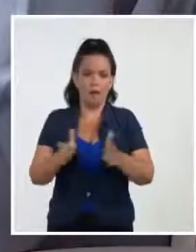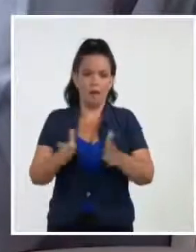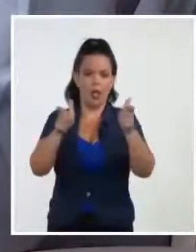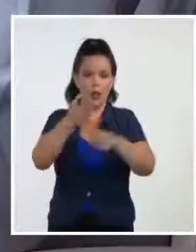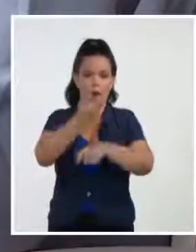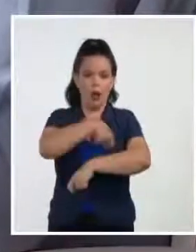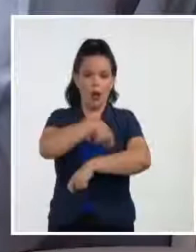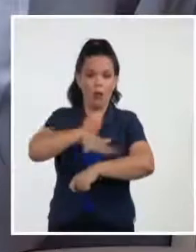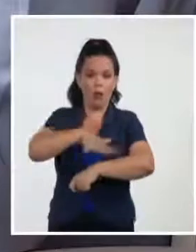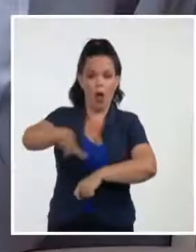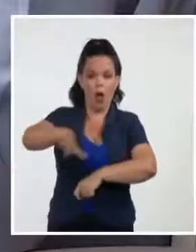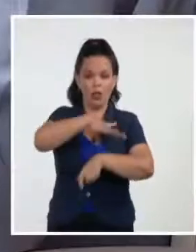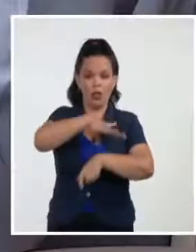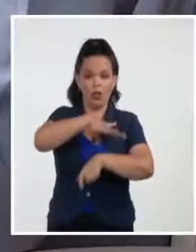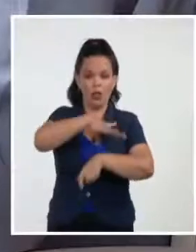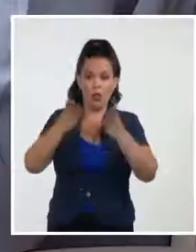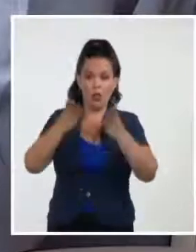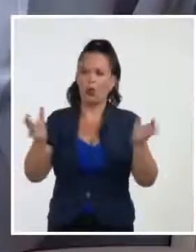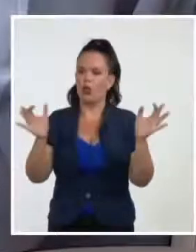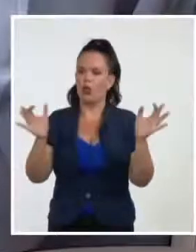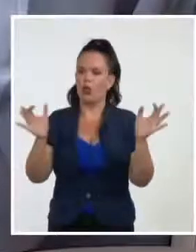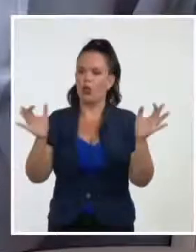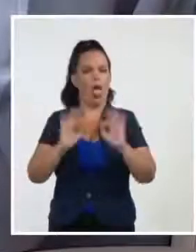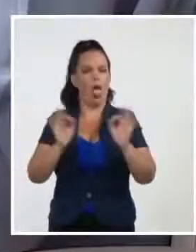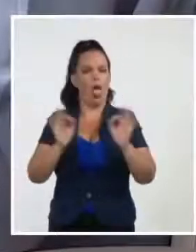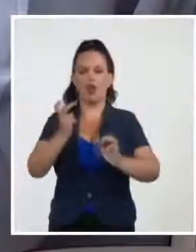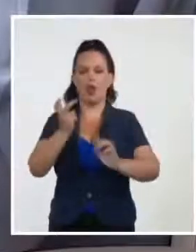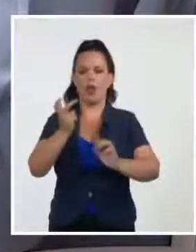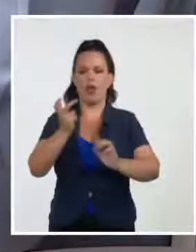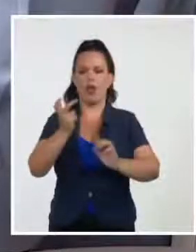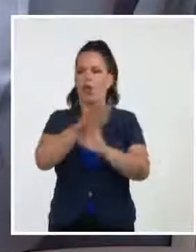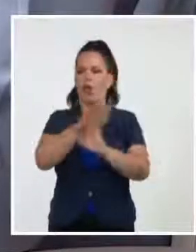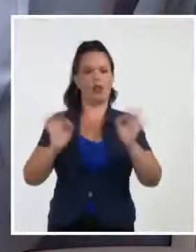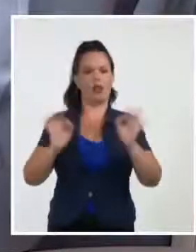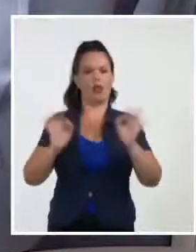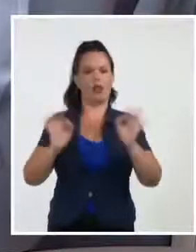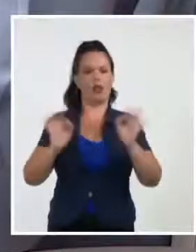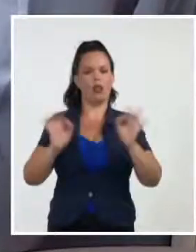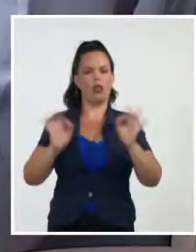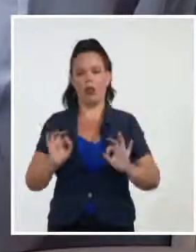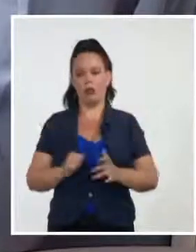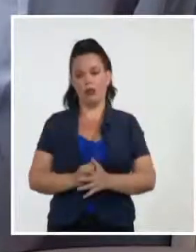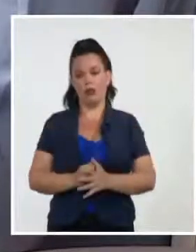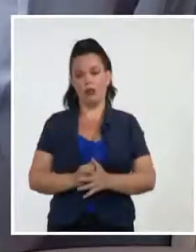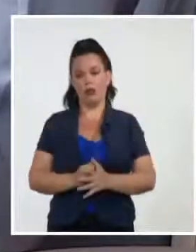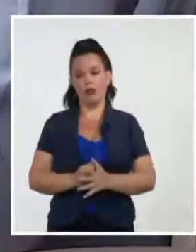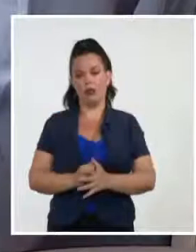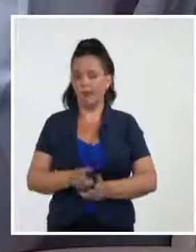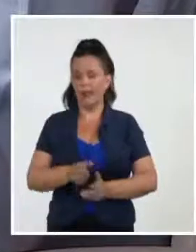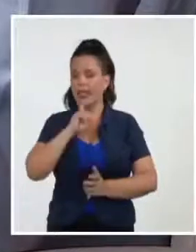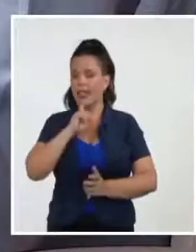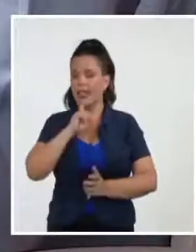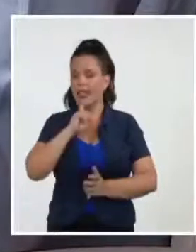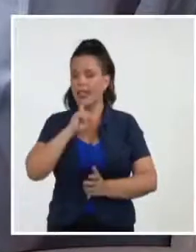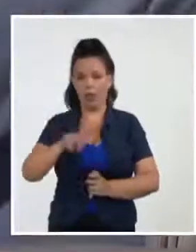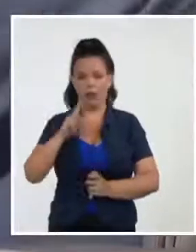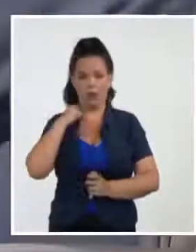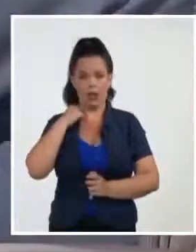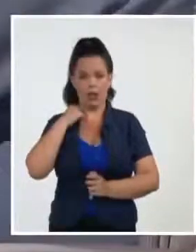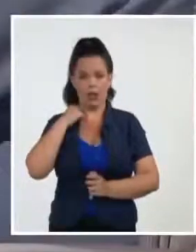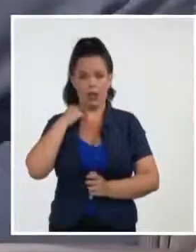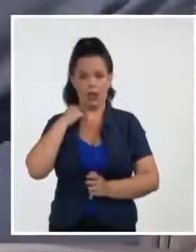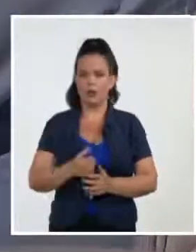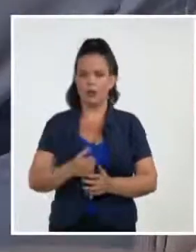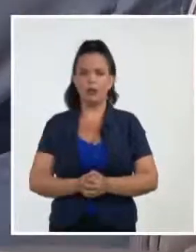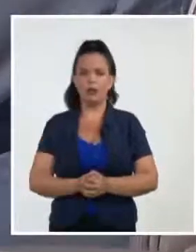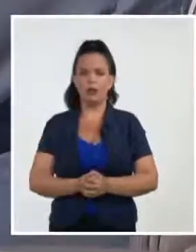podido vacunar, ni se va a vacunar en el 2021. Y yo quería apuntar 2 cosas, doctor. Uno, el hecho de que durante